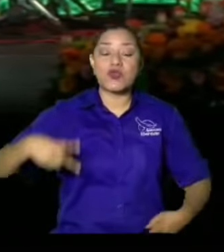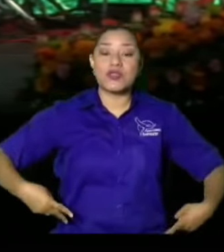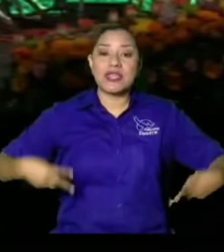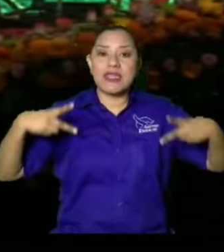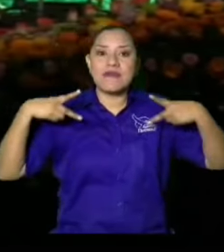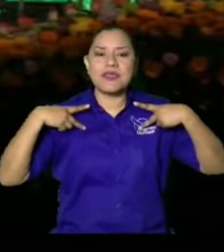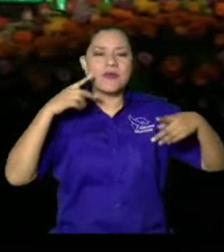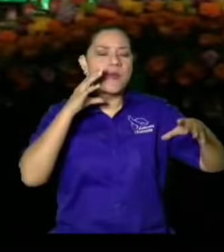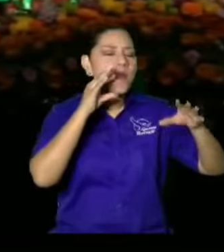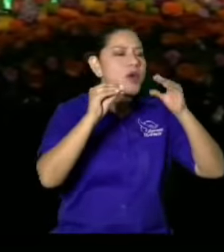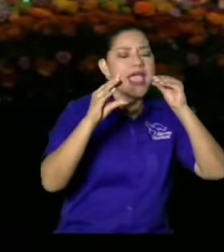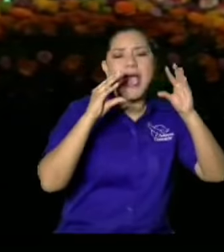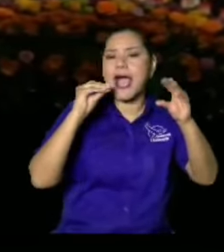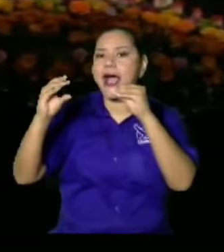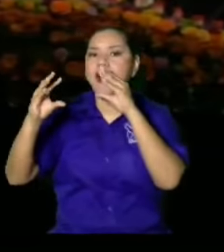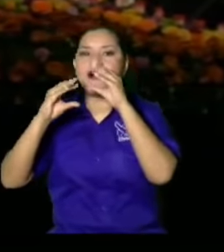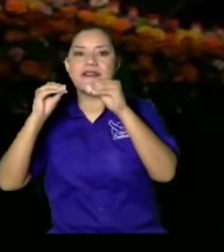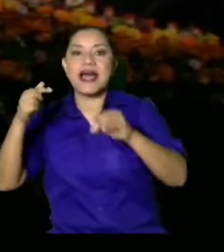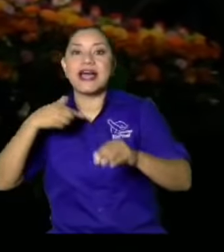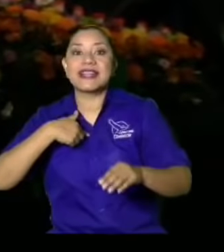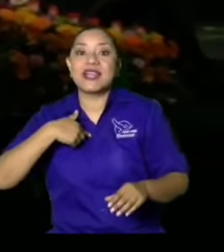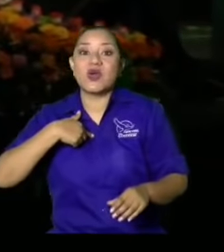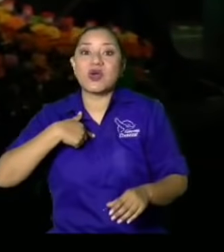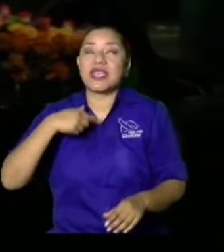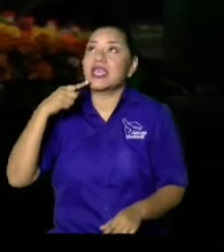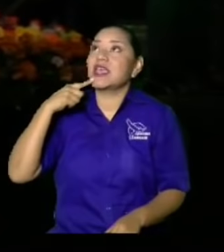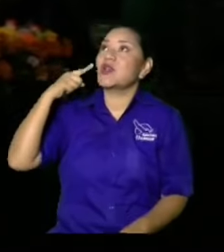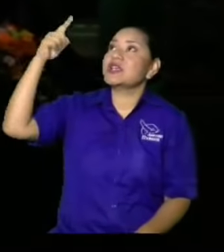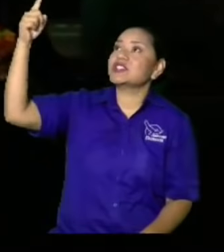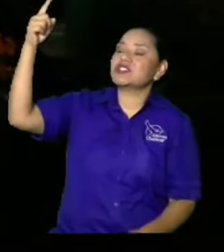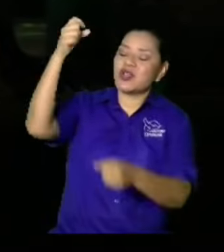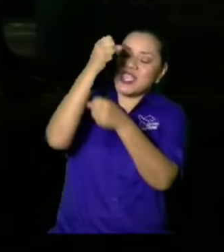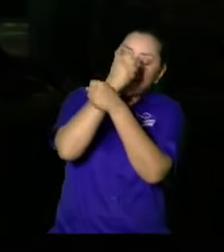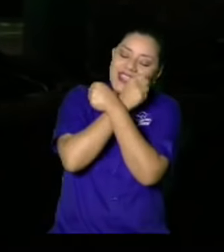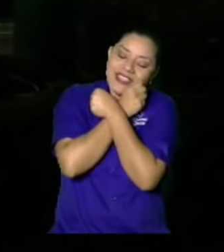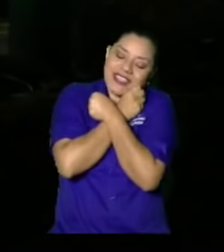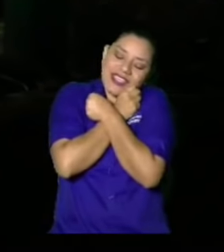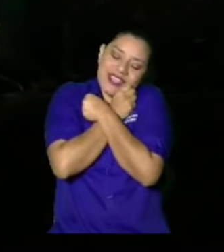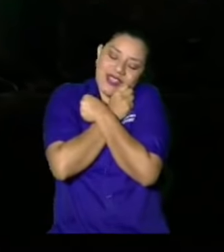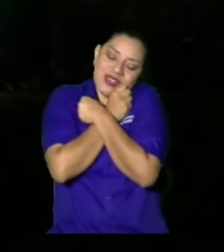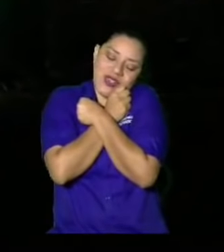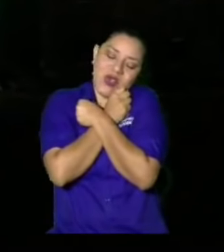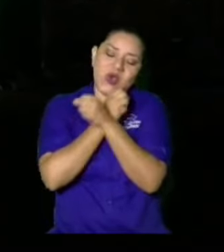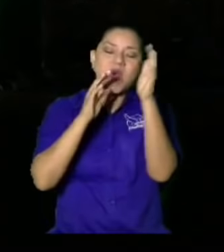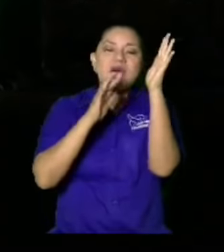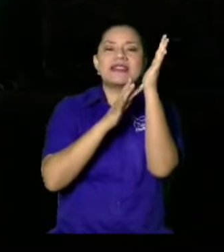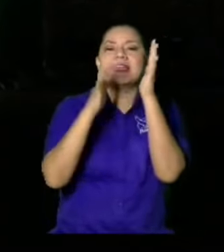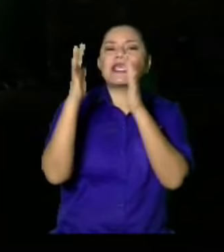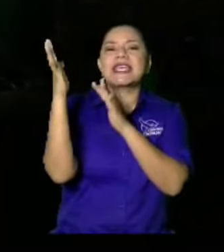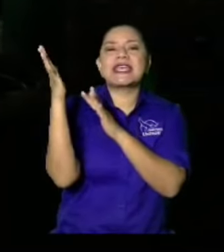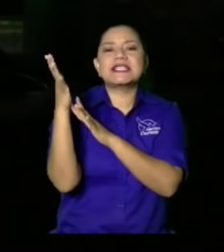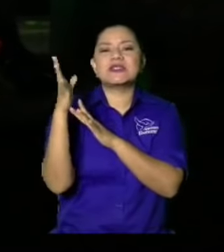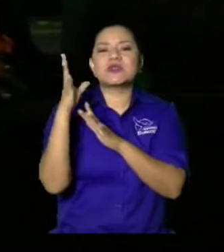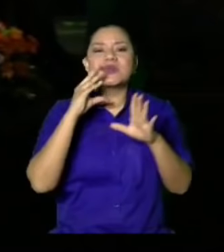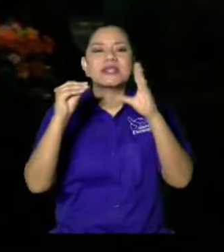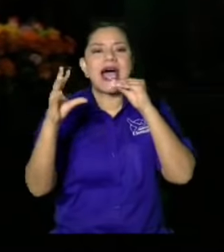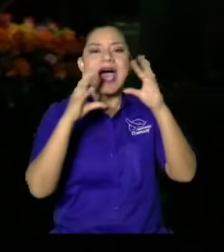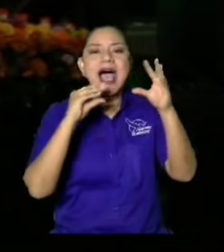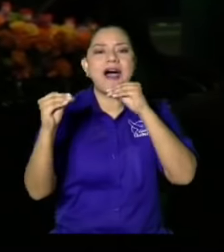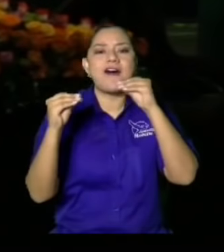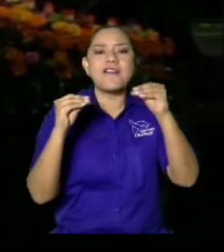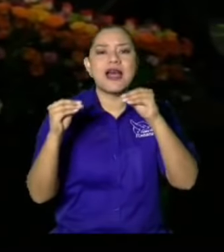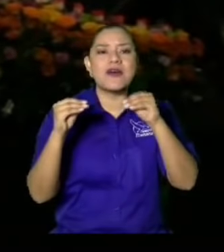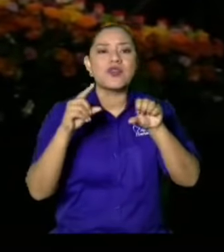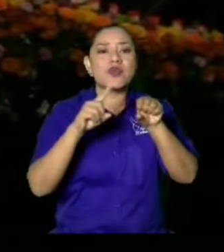yo voy a hablar de ti, pero voy a hablar de una forma enamorado y enamorada. Yo voy a hablar de ti, yo voy a hablar en un estado de inocencia,